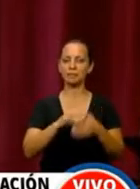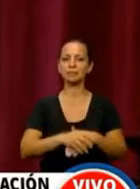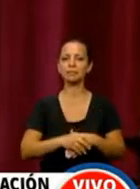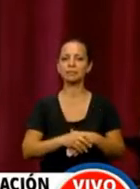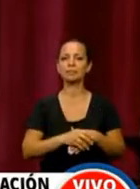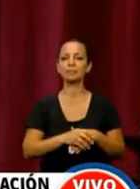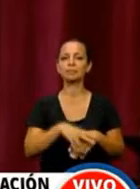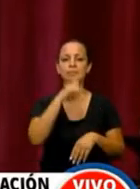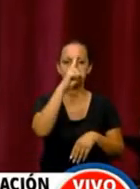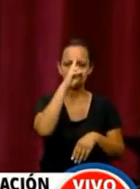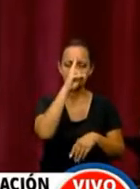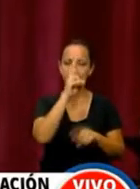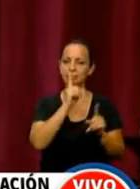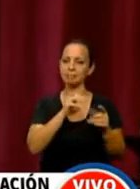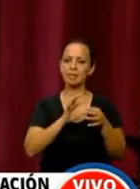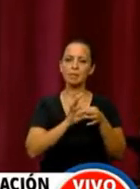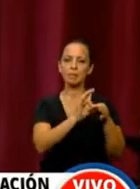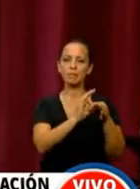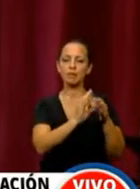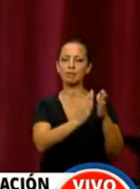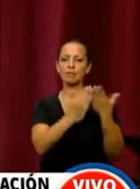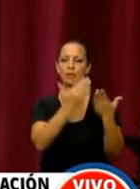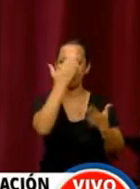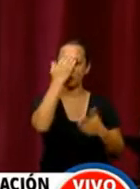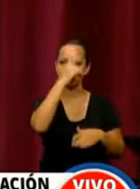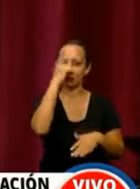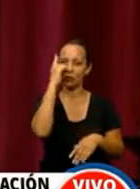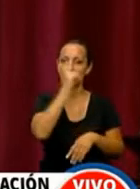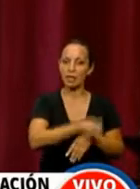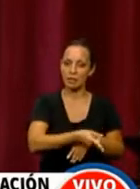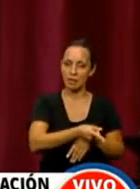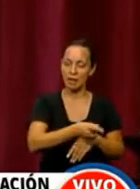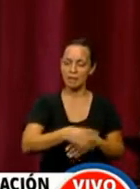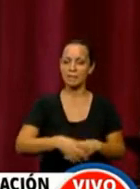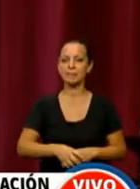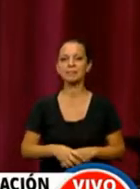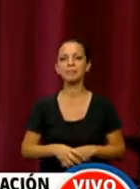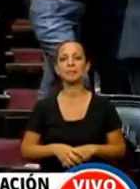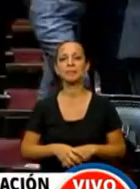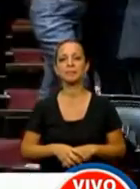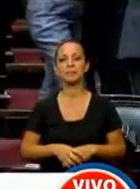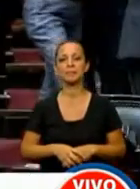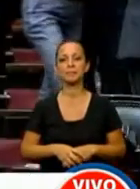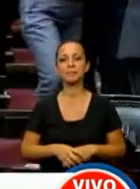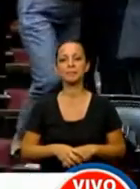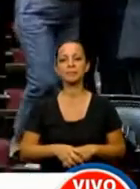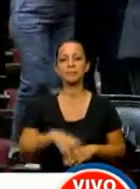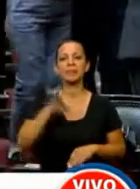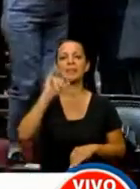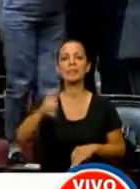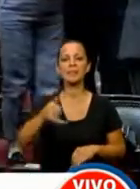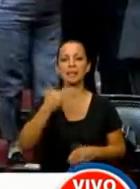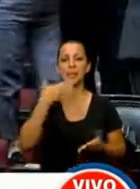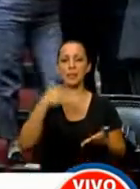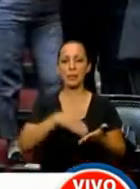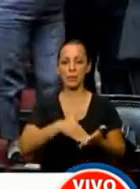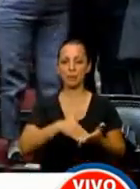y obrar en todo de conformidad con lo que prescribe la Constitución Nacional. Sí,